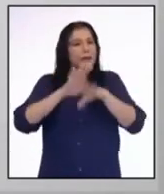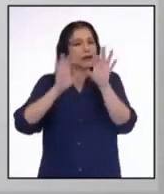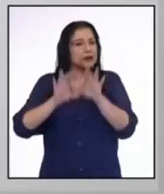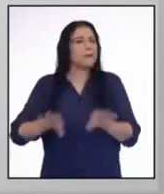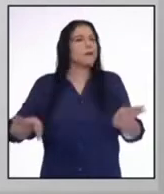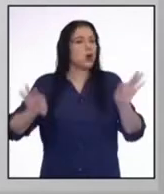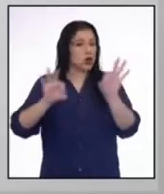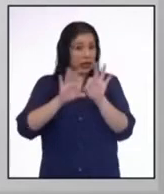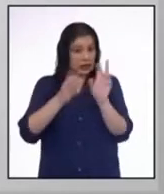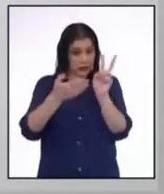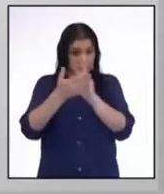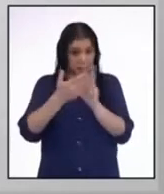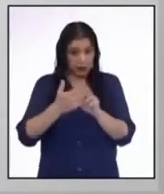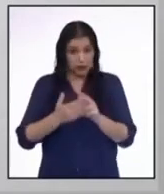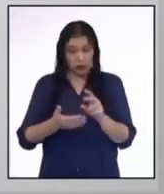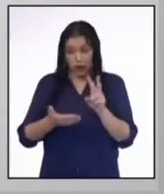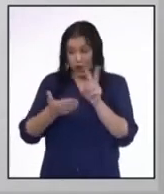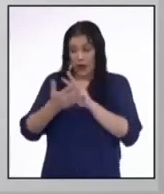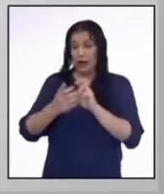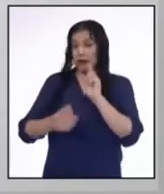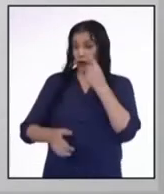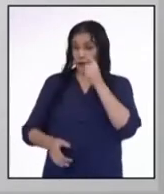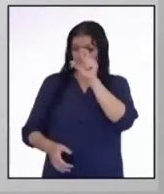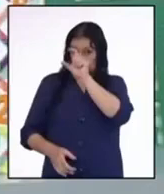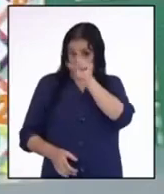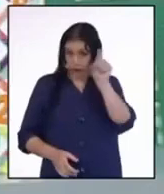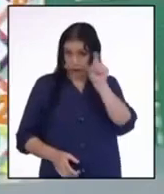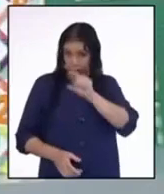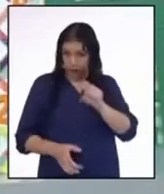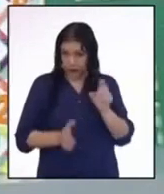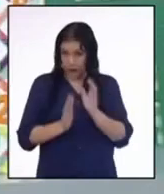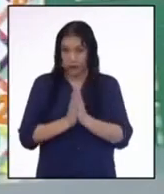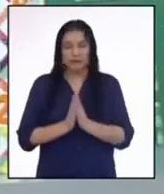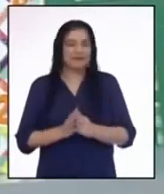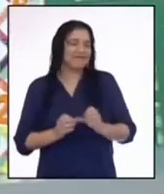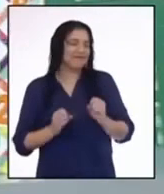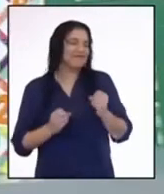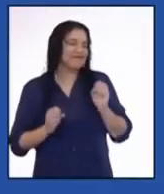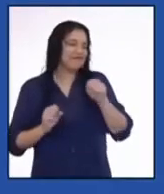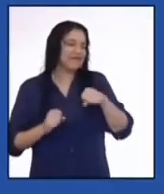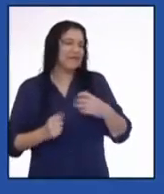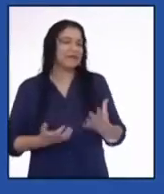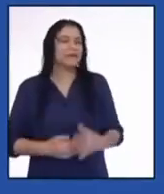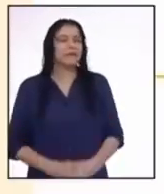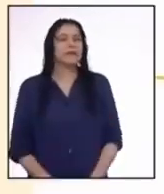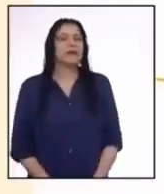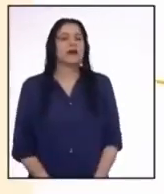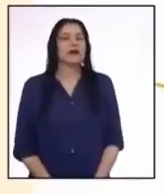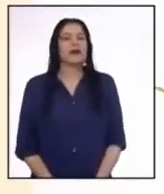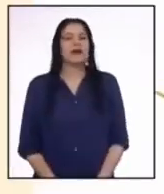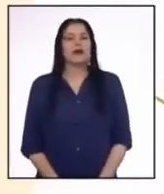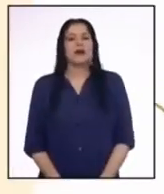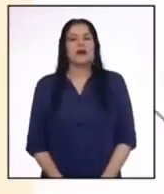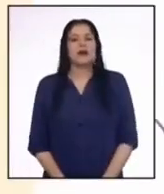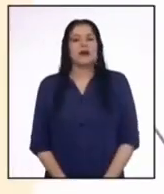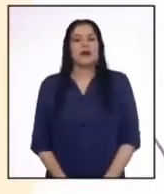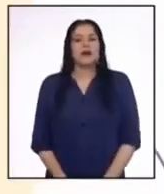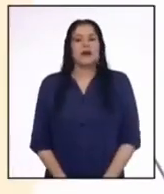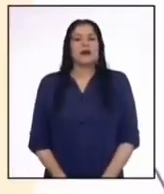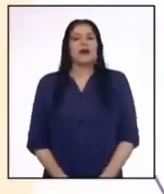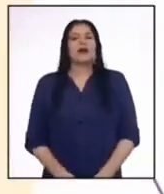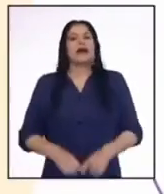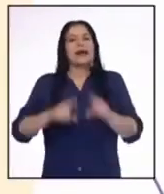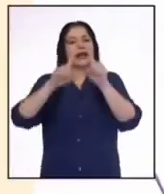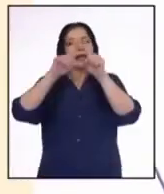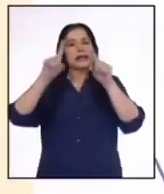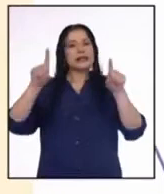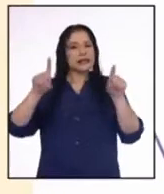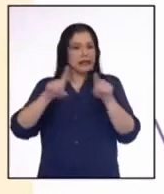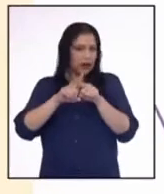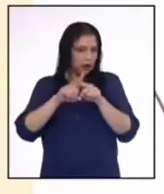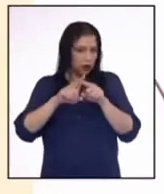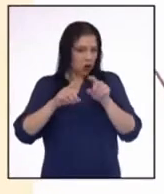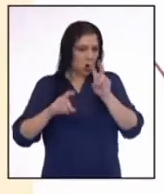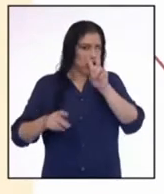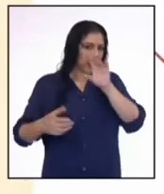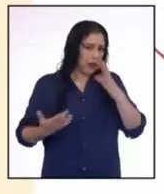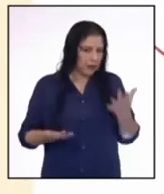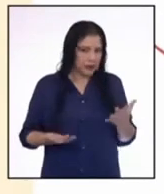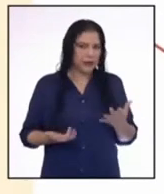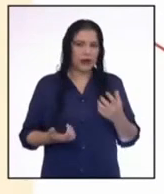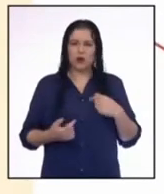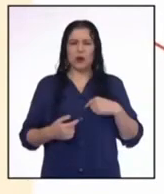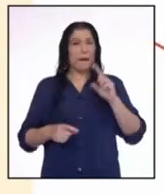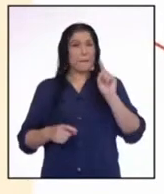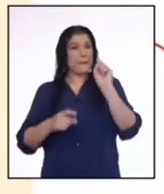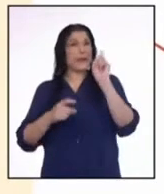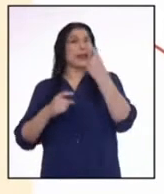principales. ¿Leemos los primeros párrafos? Claro que sí, profesora. El triángulo de la vida no